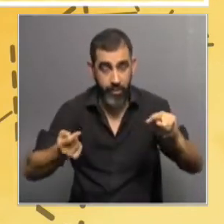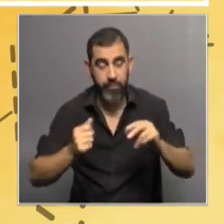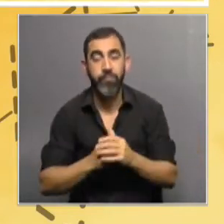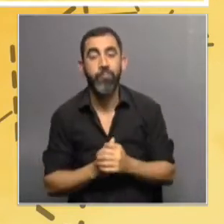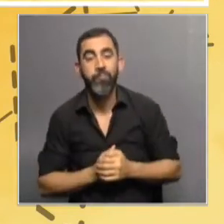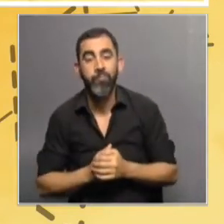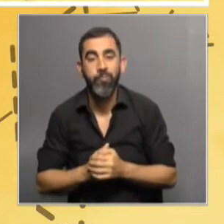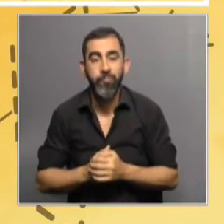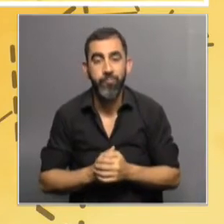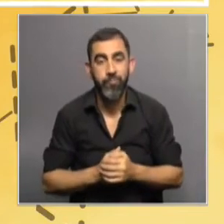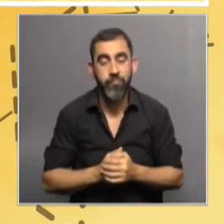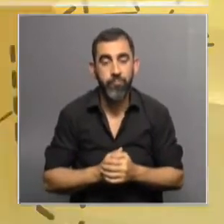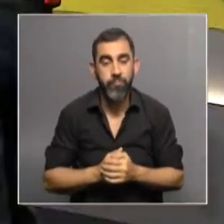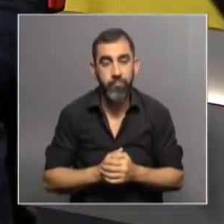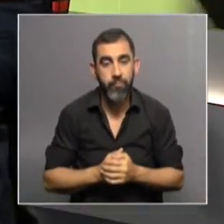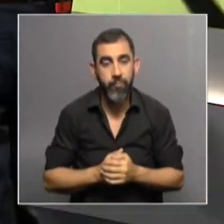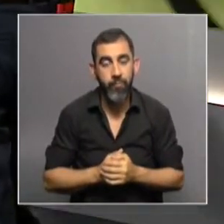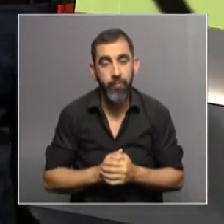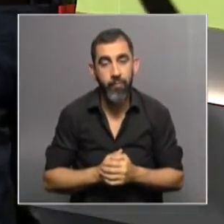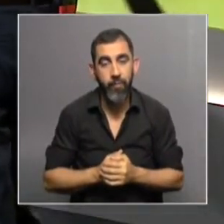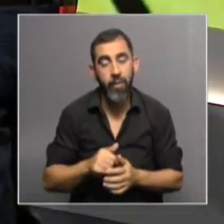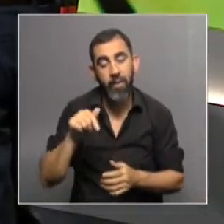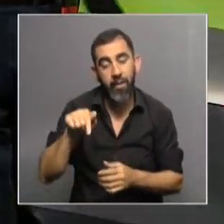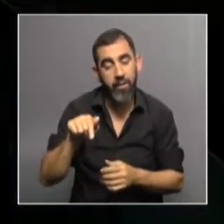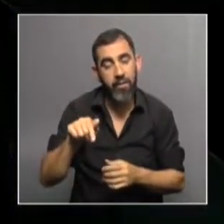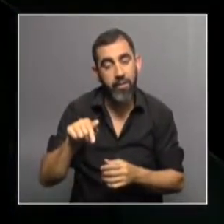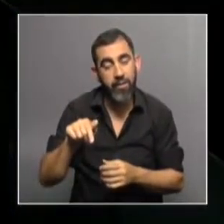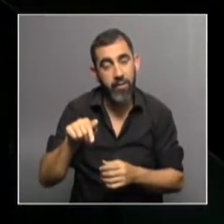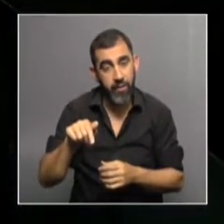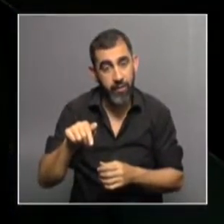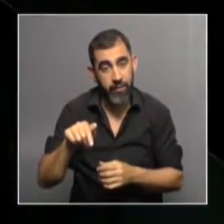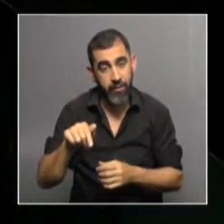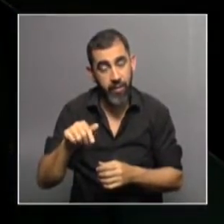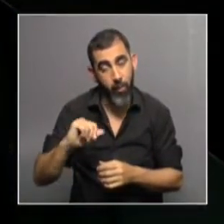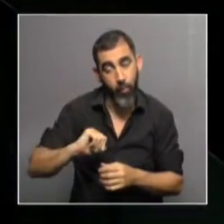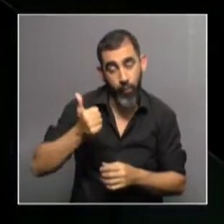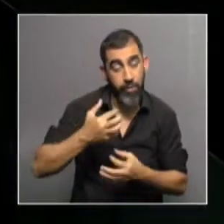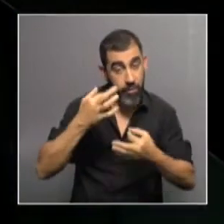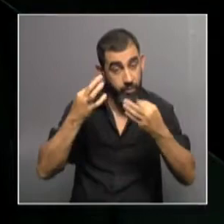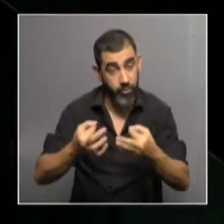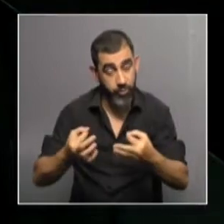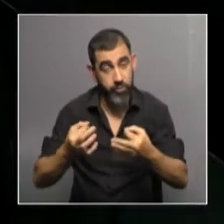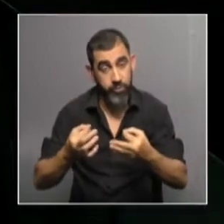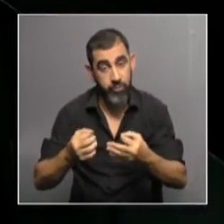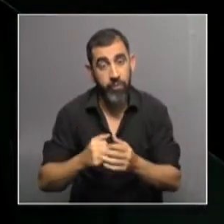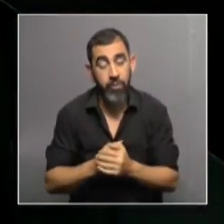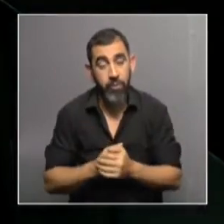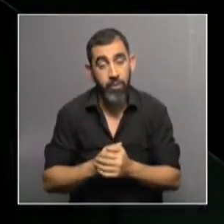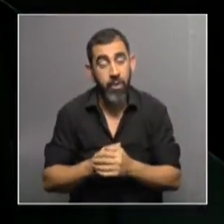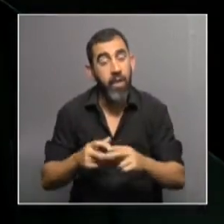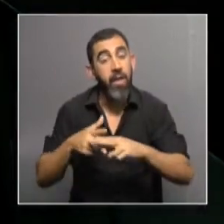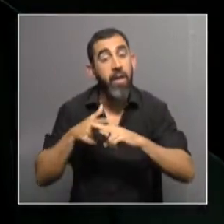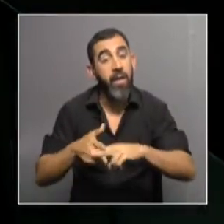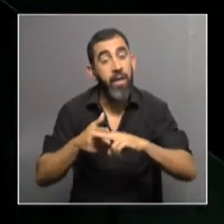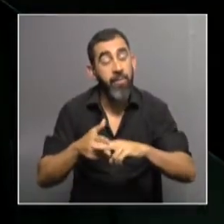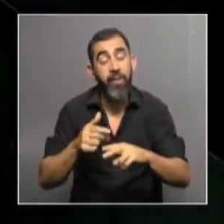tumor excelente y ahí viene la necesidad Mauricio o el aprovechamiento de estas herramientas que